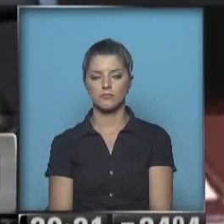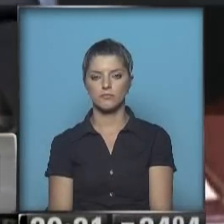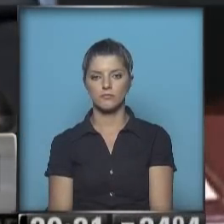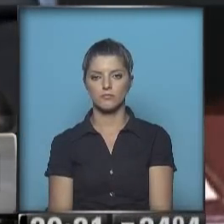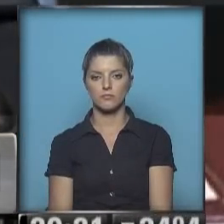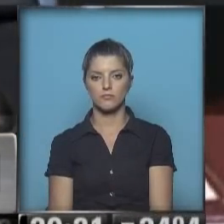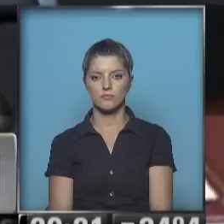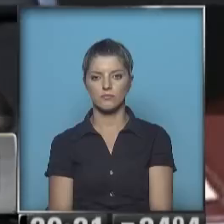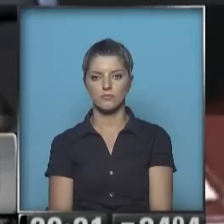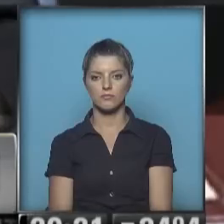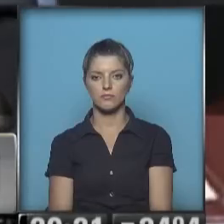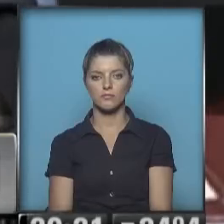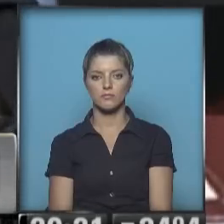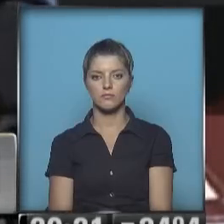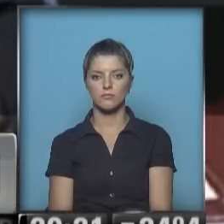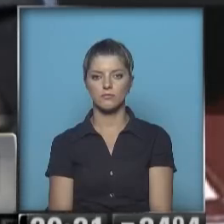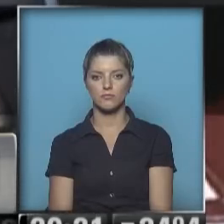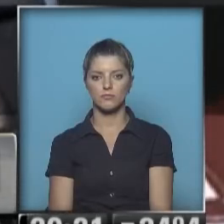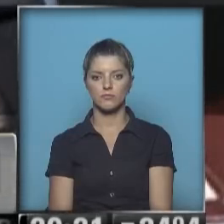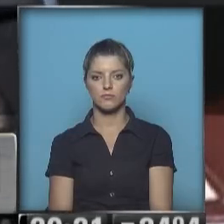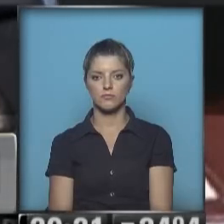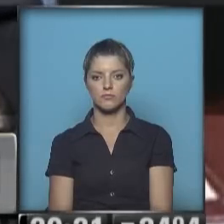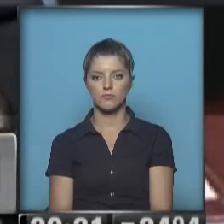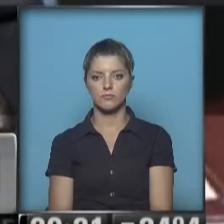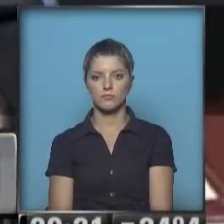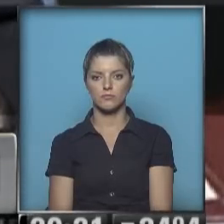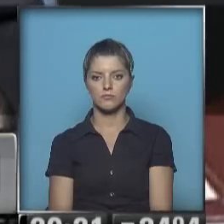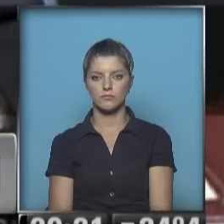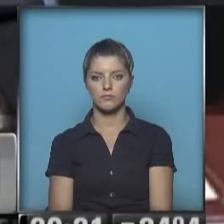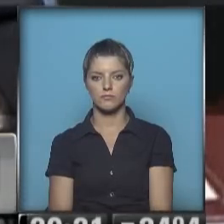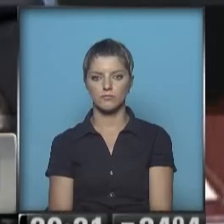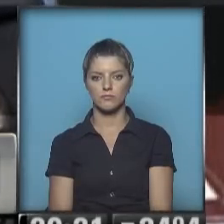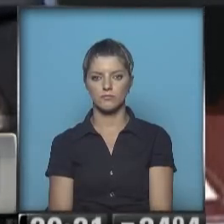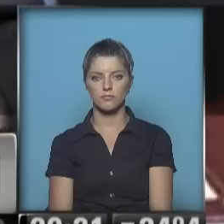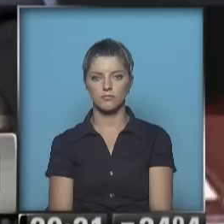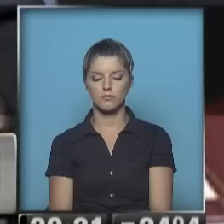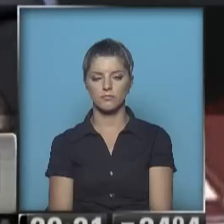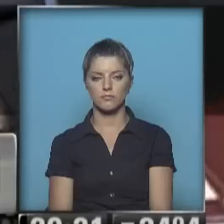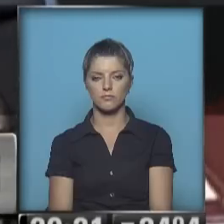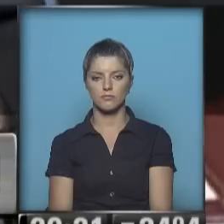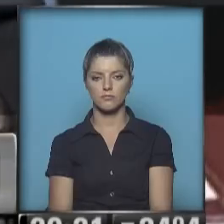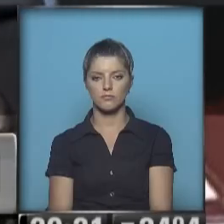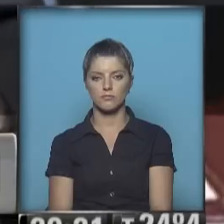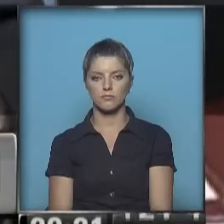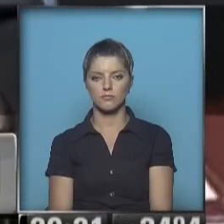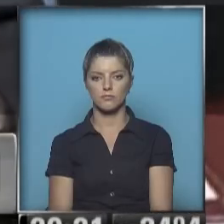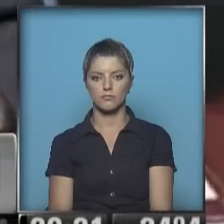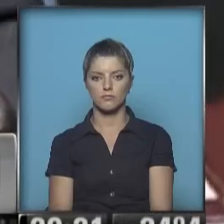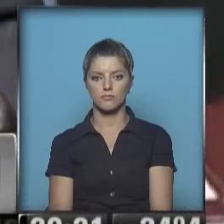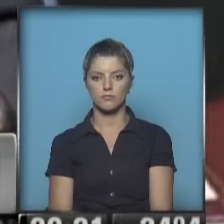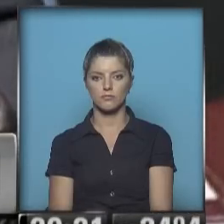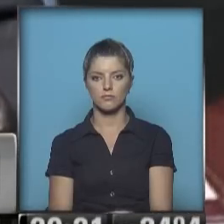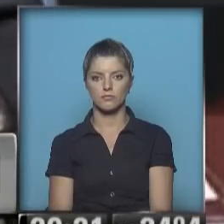terms. No cause can justify such a brutality. No grievance can excuse such a